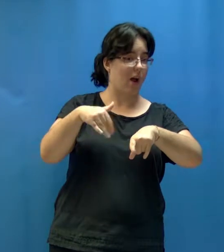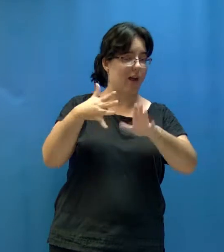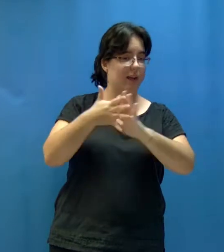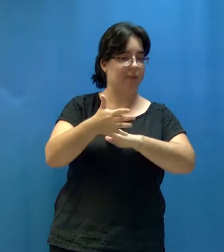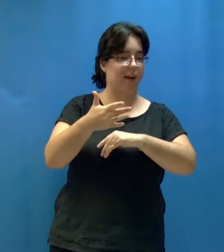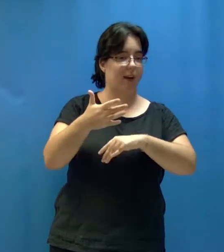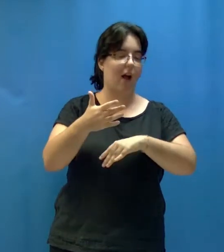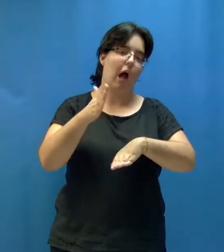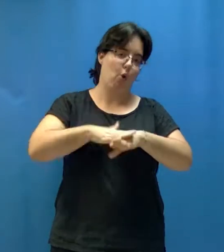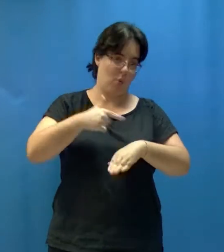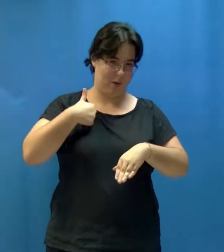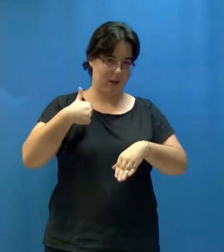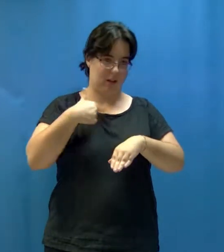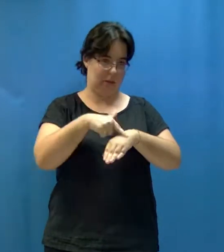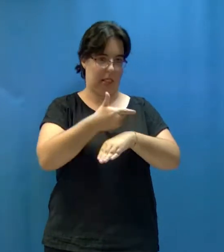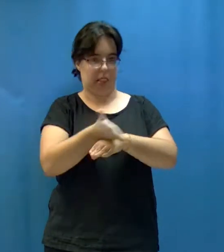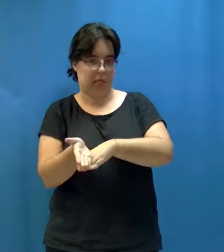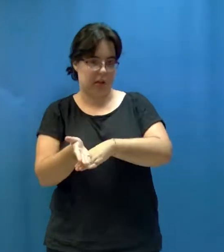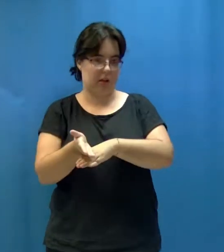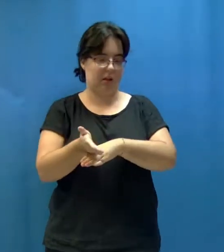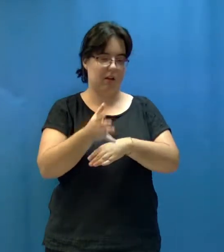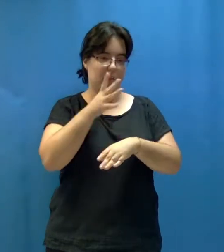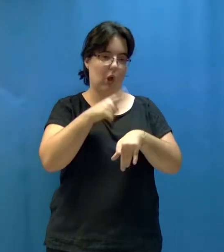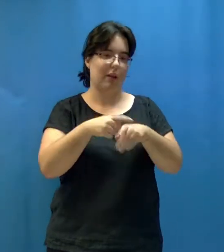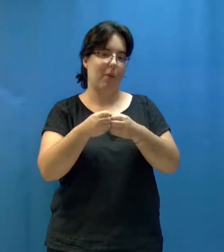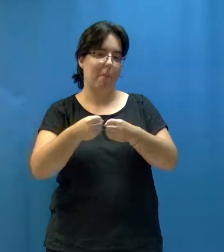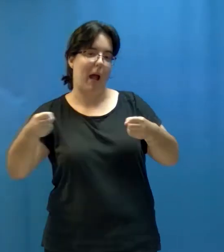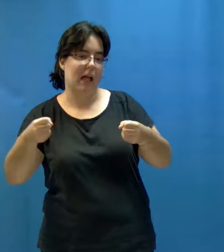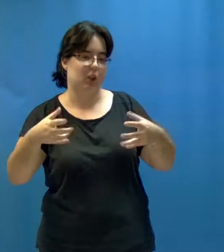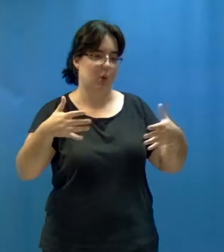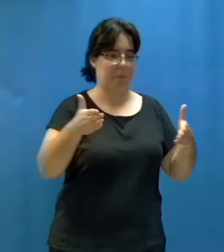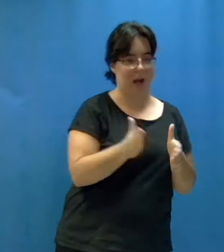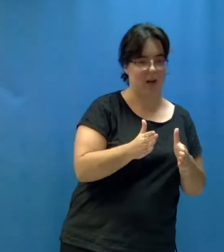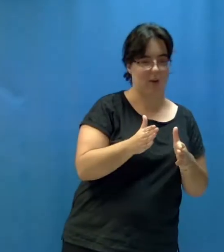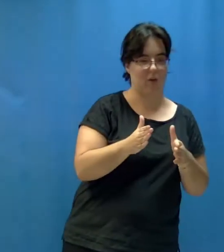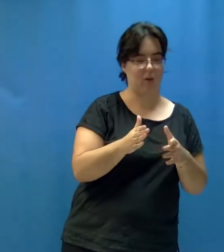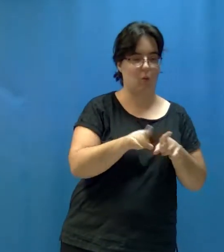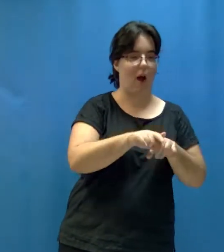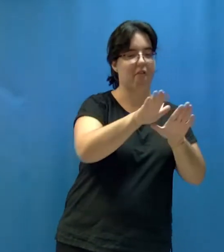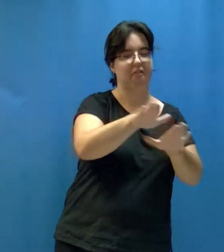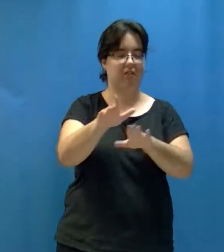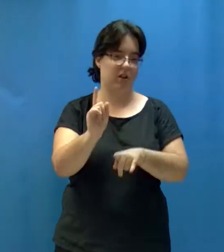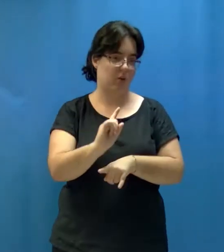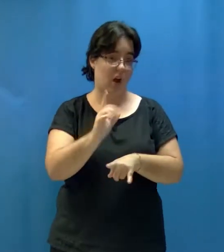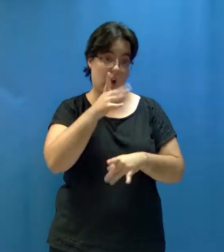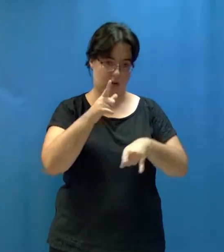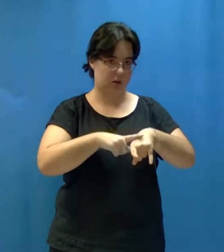como de orquesta del Pleno, ¿no?, diciendo que daba más tiempo a uno y a otros, pero ahora hay un reloj que marca claramente quién